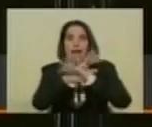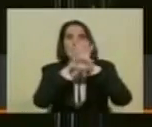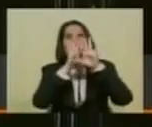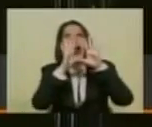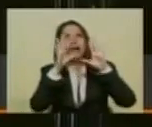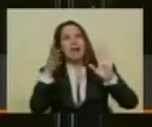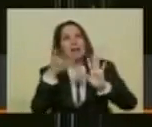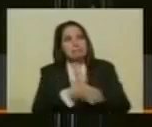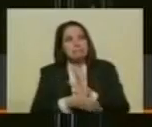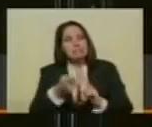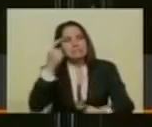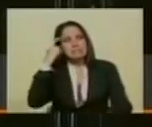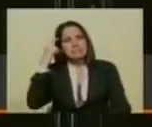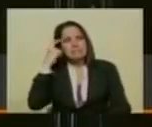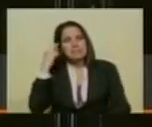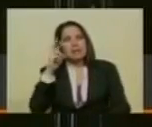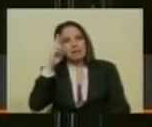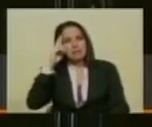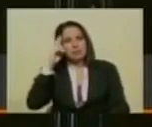que se abría entonces.